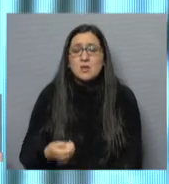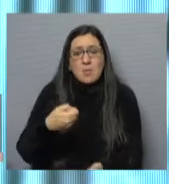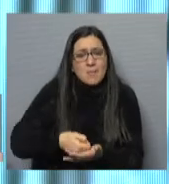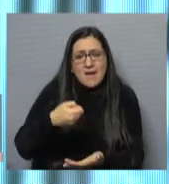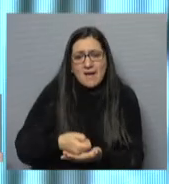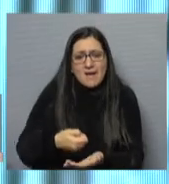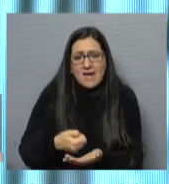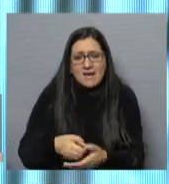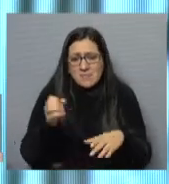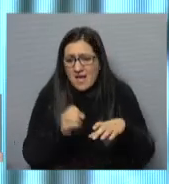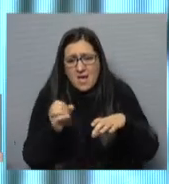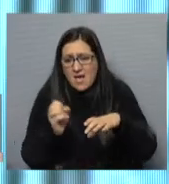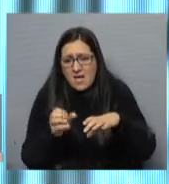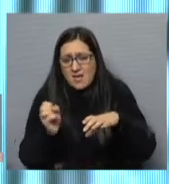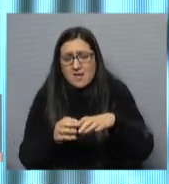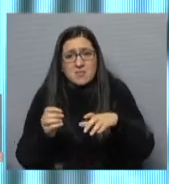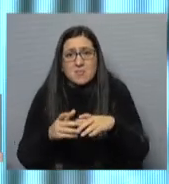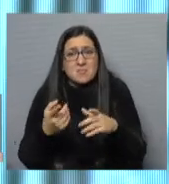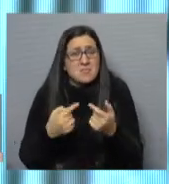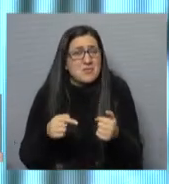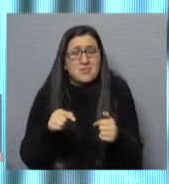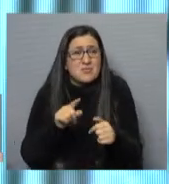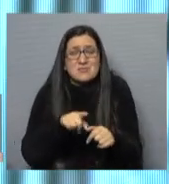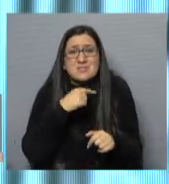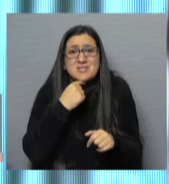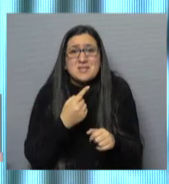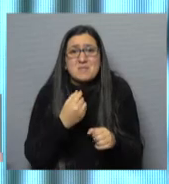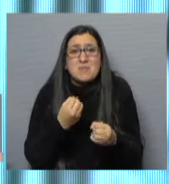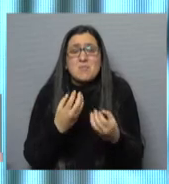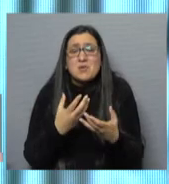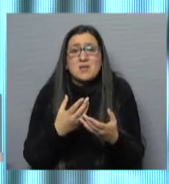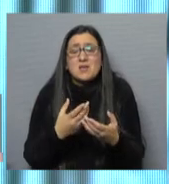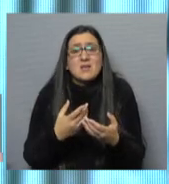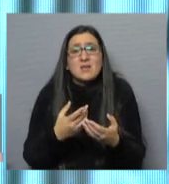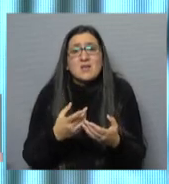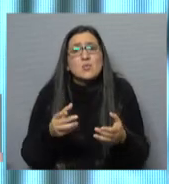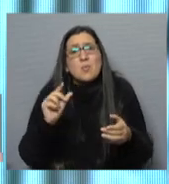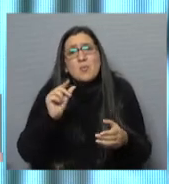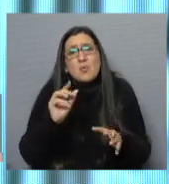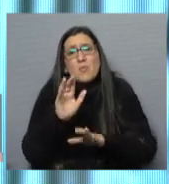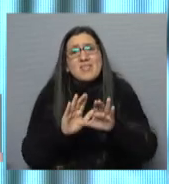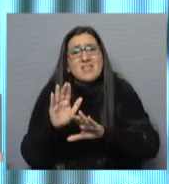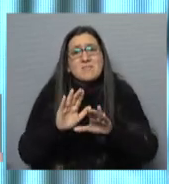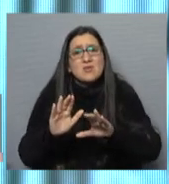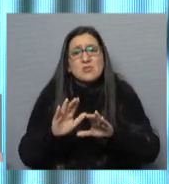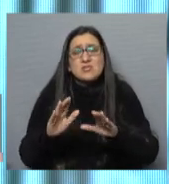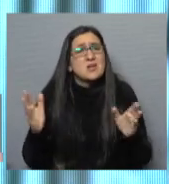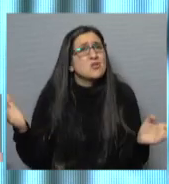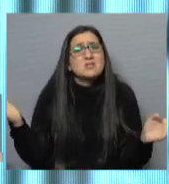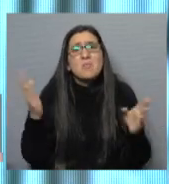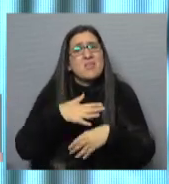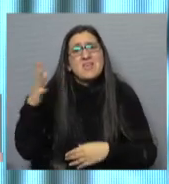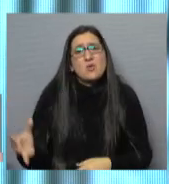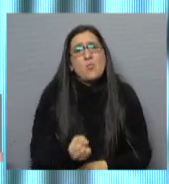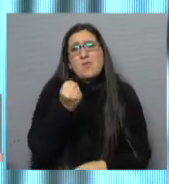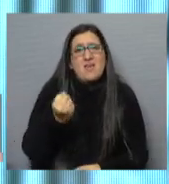un barril sin fondo, porque es tan vetusta y tan poco mantenimiento tuvo en su momento que ya no es posible